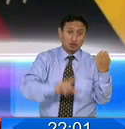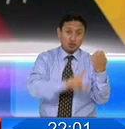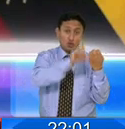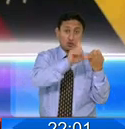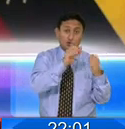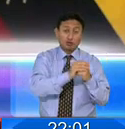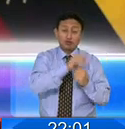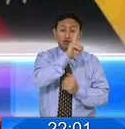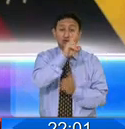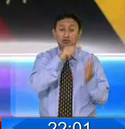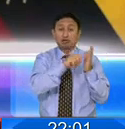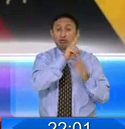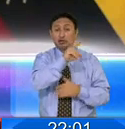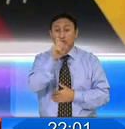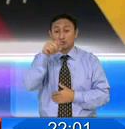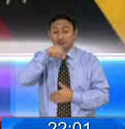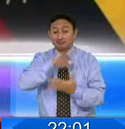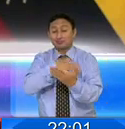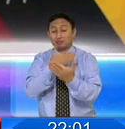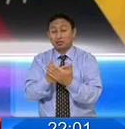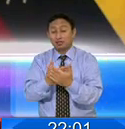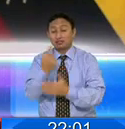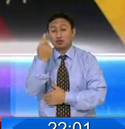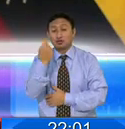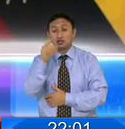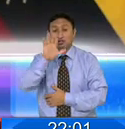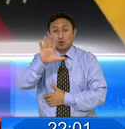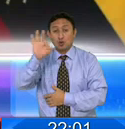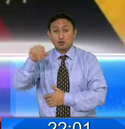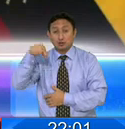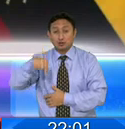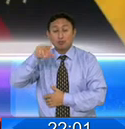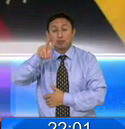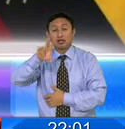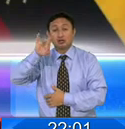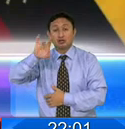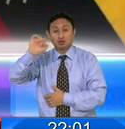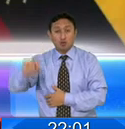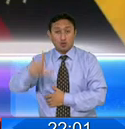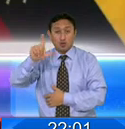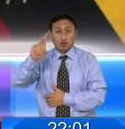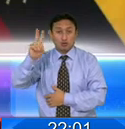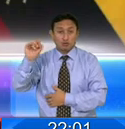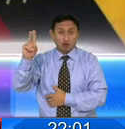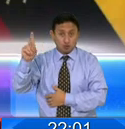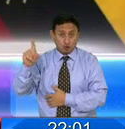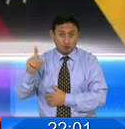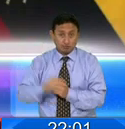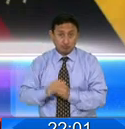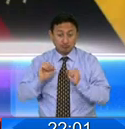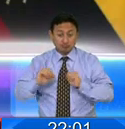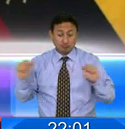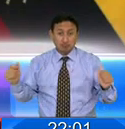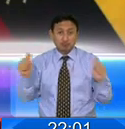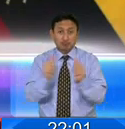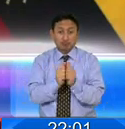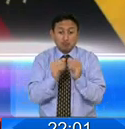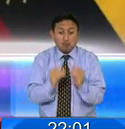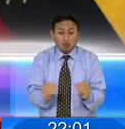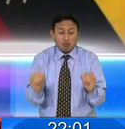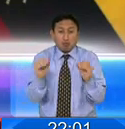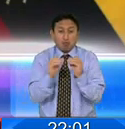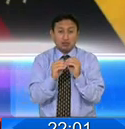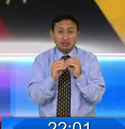2021 y regirá hasta las 23.59 horas del 28 de julio del 2021 permitirá incrementar